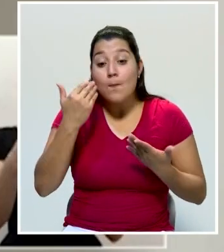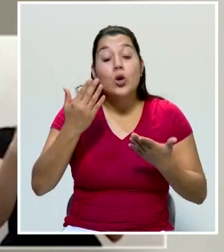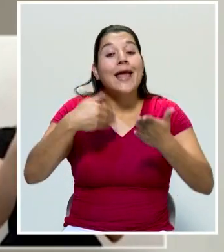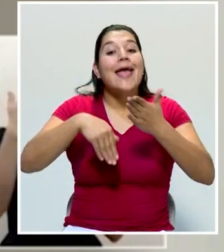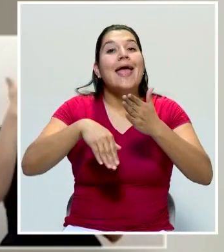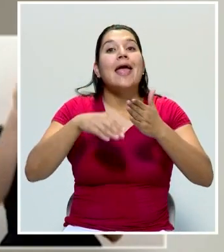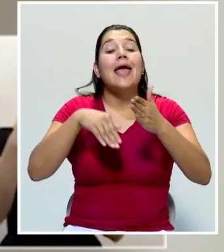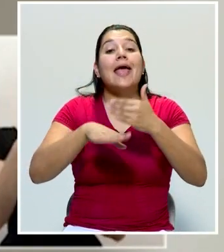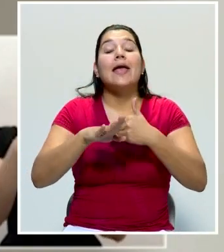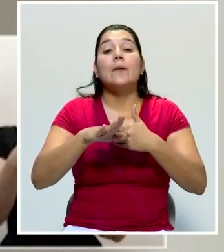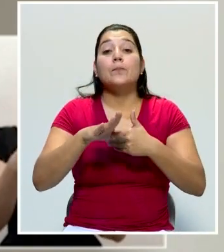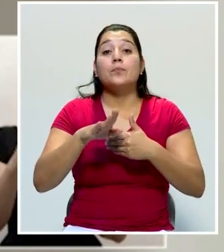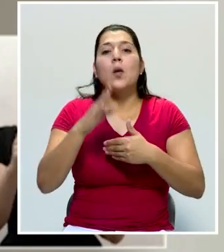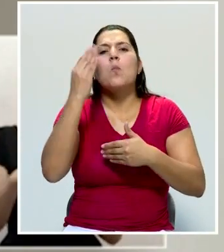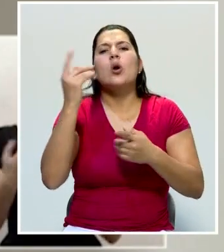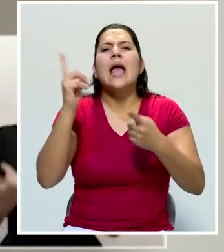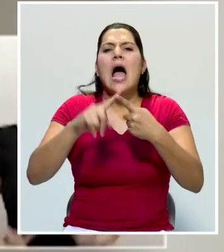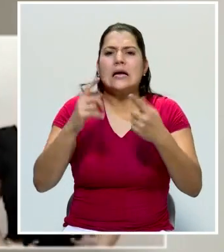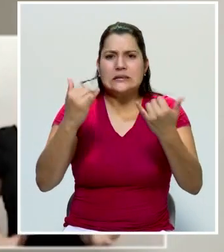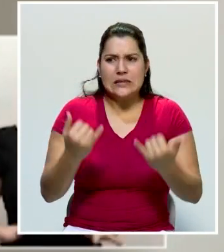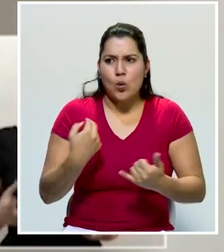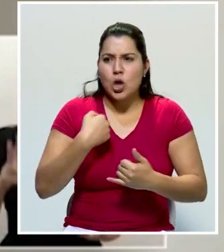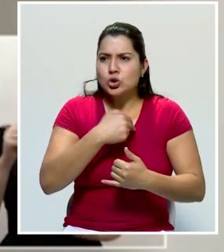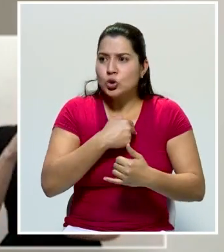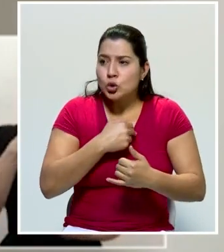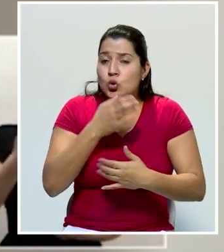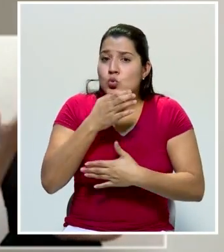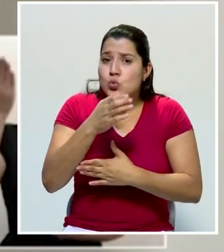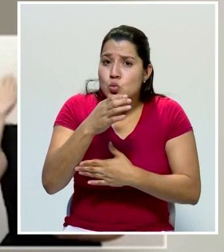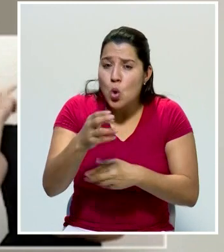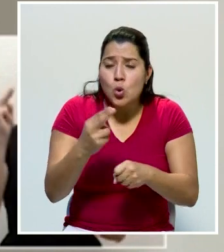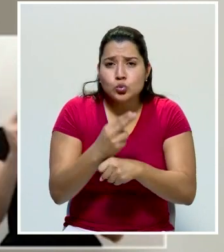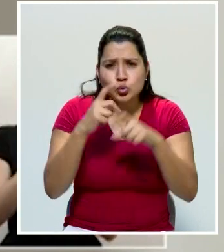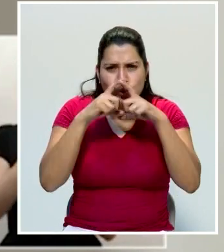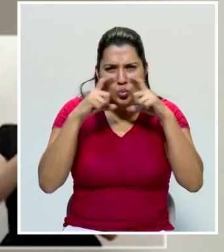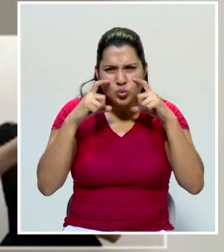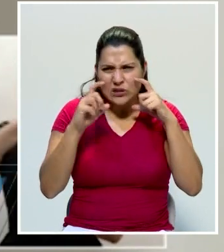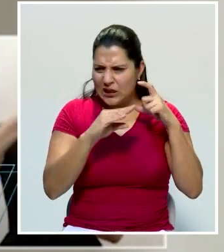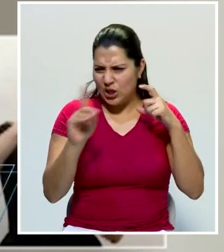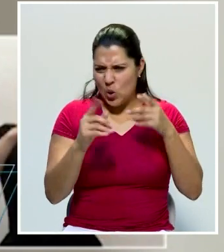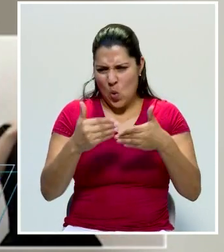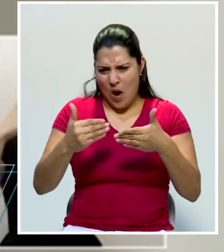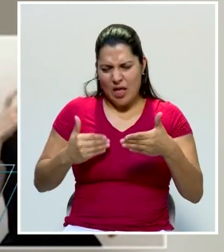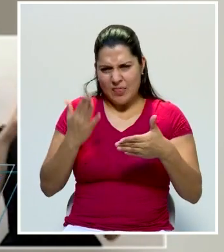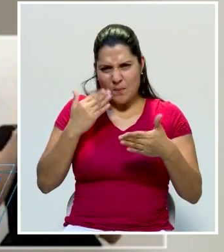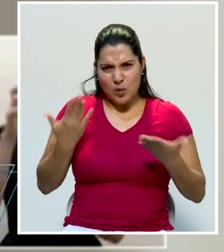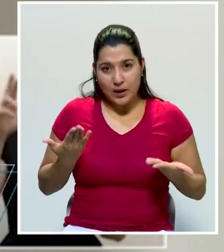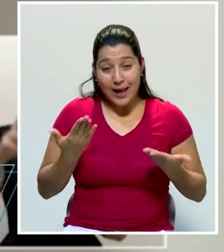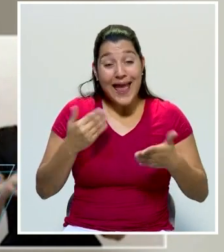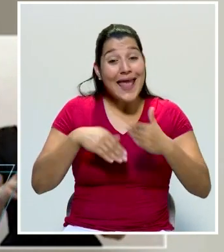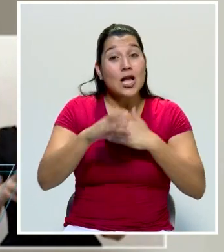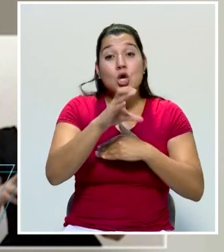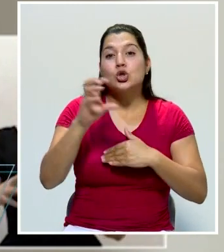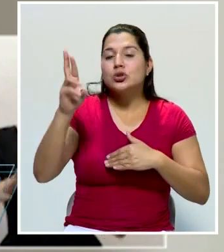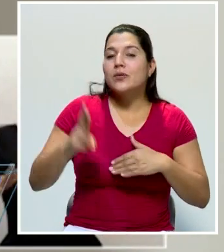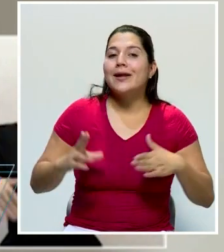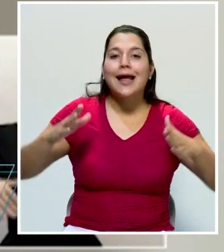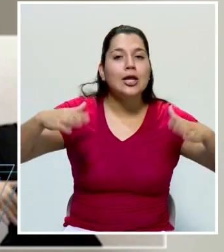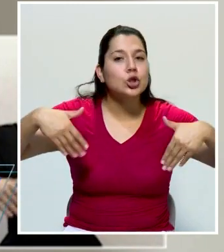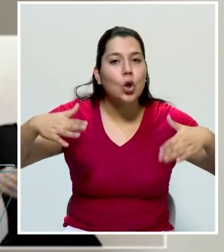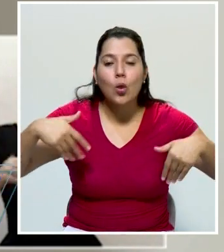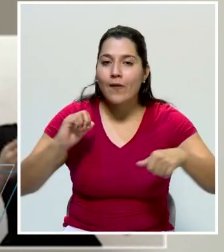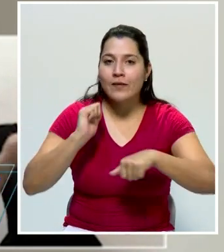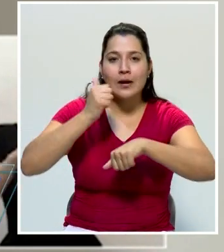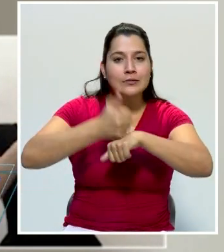que estamos recomendando hasta este momento y no antes el uso de cubrebocas. En Costa Rica no se ha instaurado la